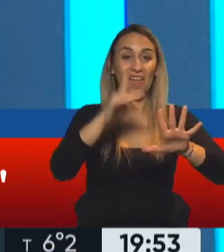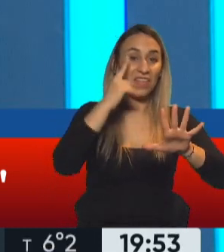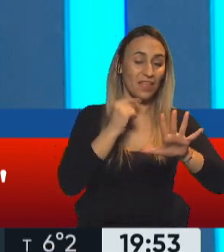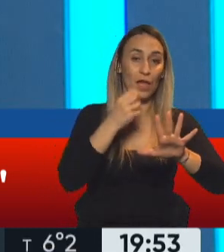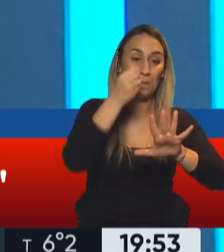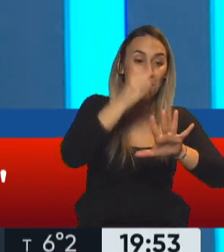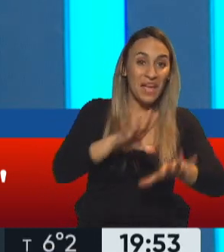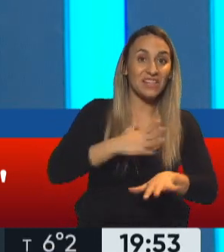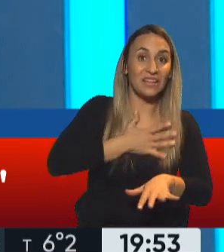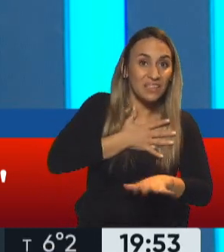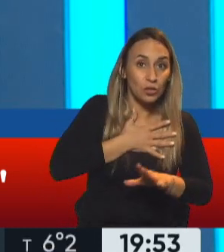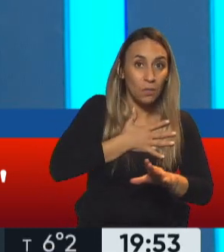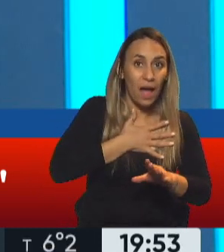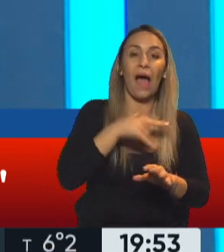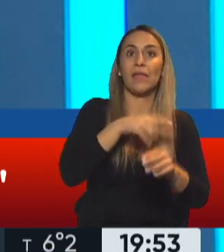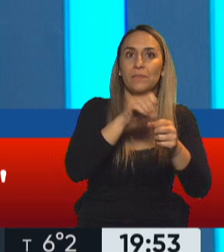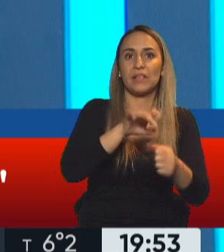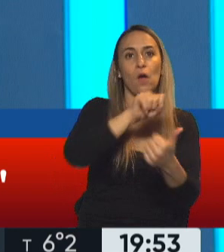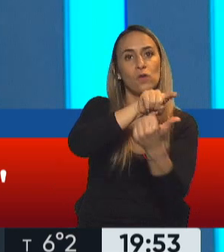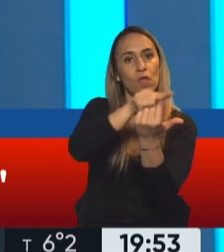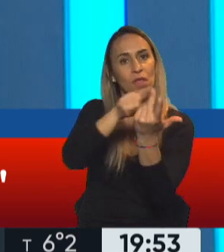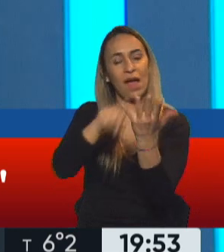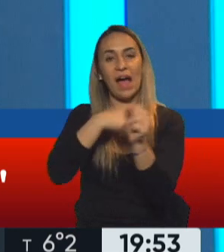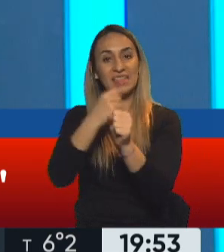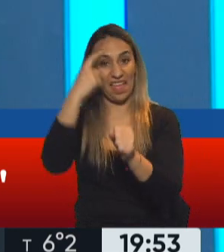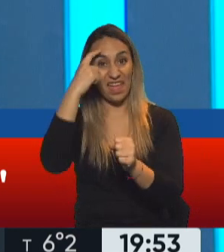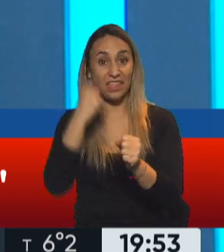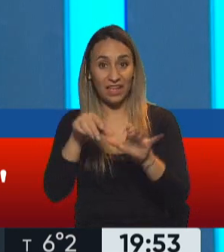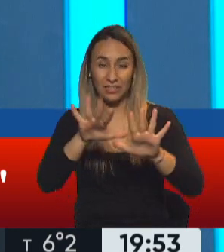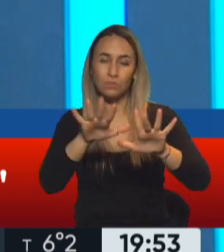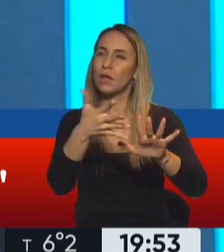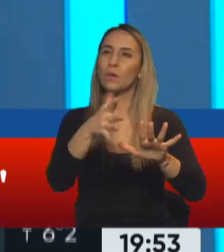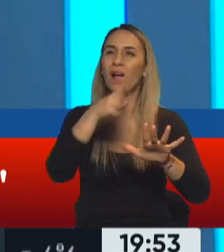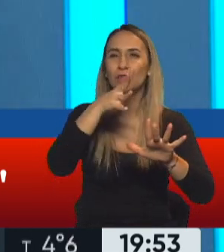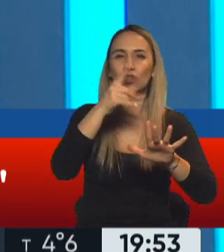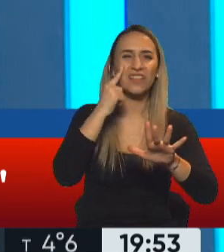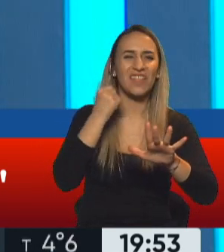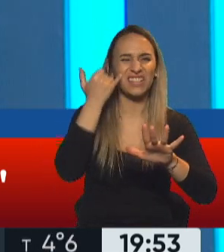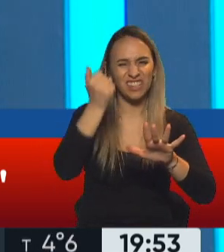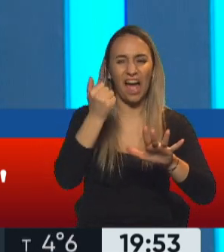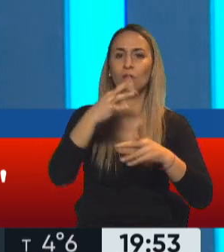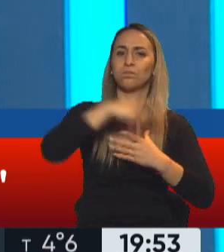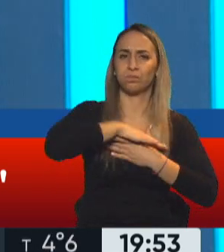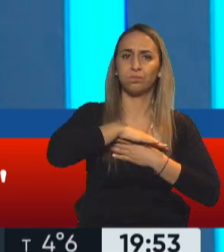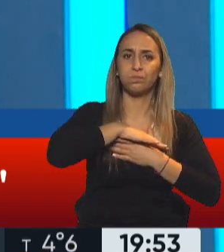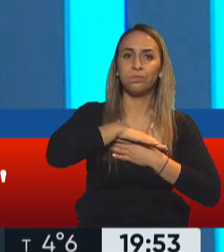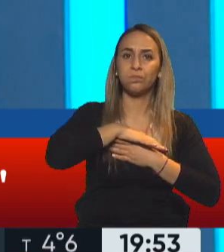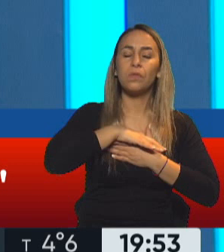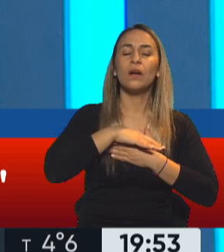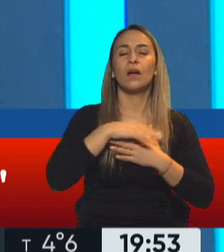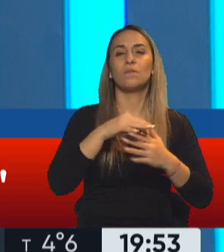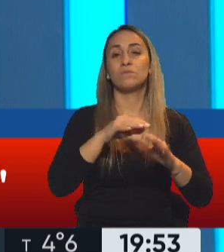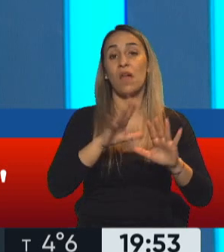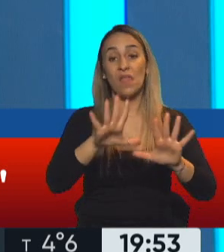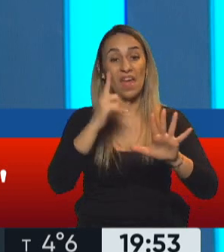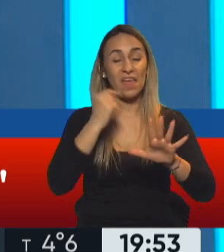los síntomas. Eso más o menos habla de una enfermedad que tiene aproximadamente 14 días en el cuerpo de una persona en promedio.